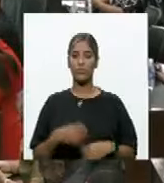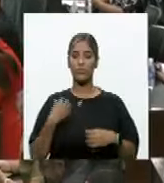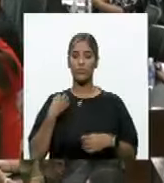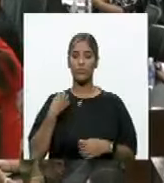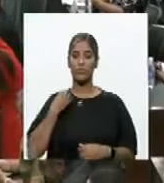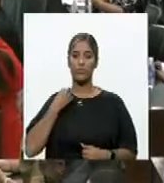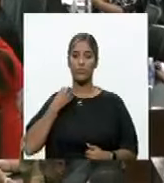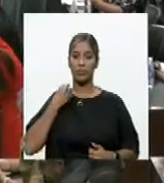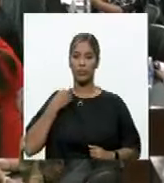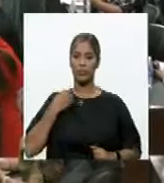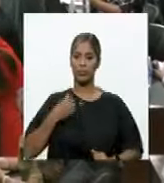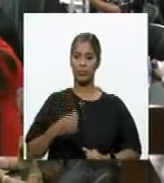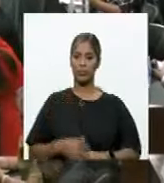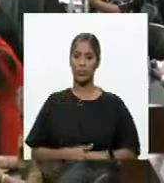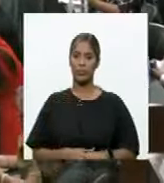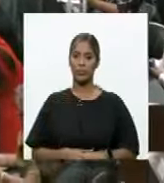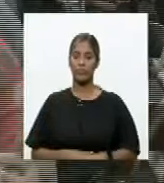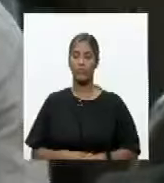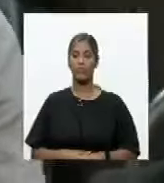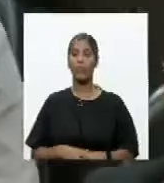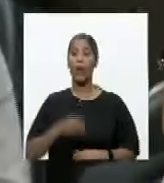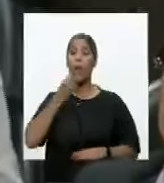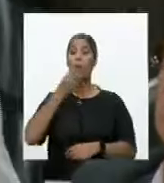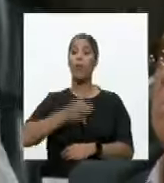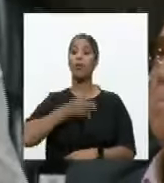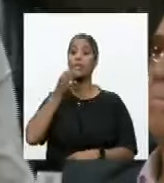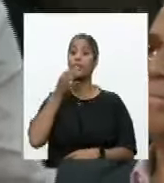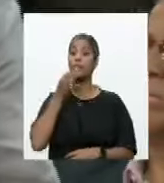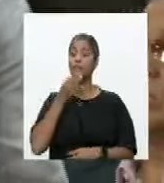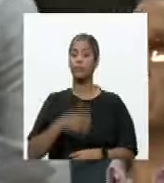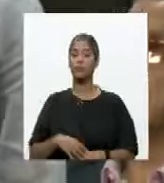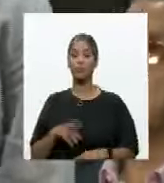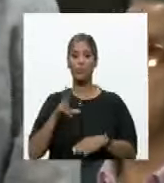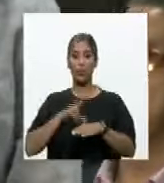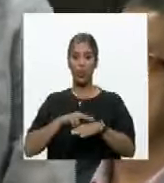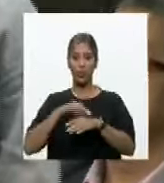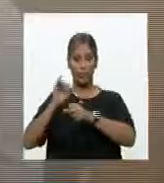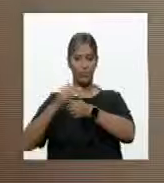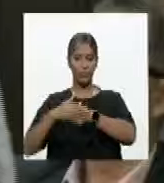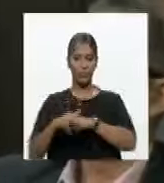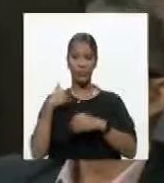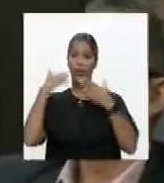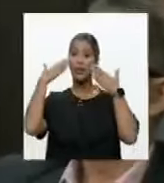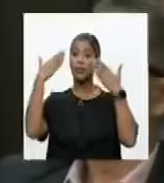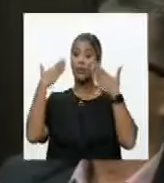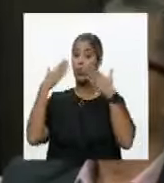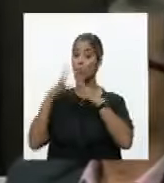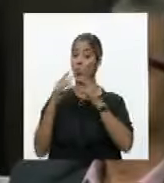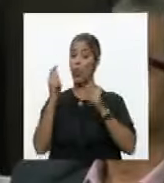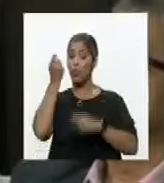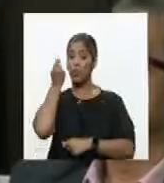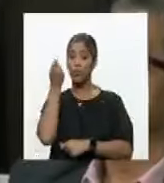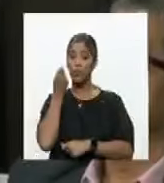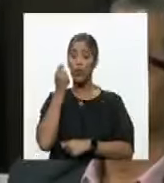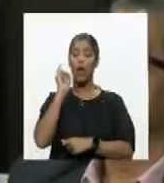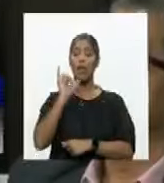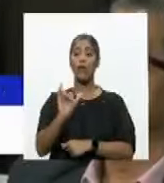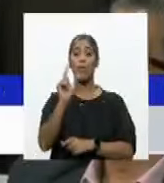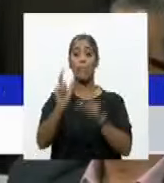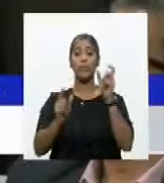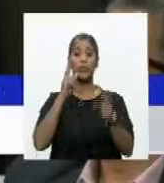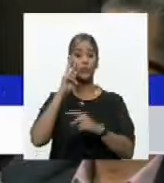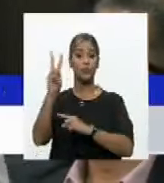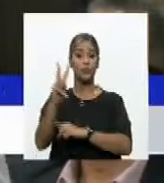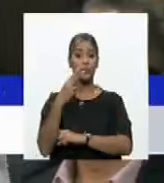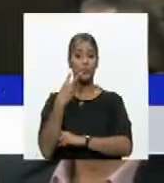Muy buenas tardes. Gracias, ciudadano presidente, doctor Jorge Rodríguez. Saludar a la directiva, saludar a